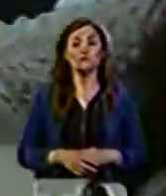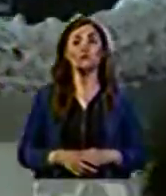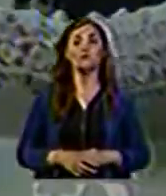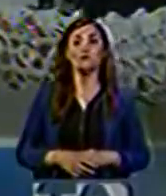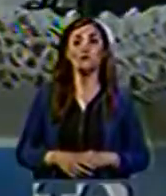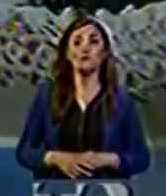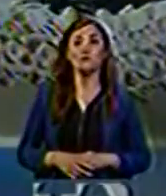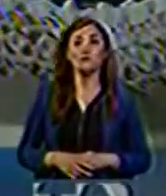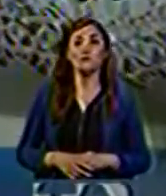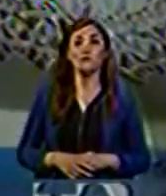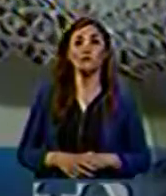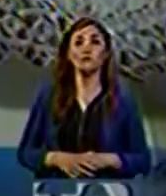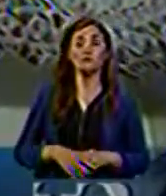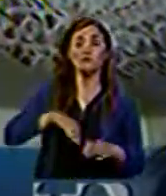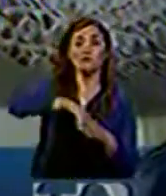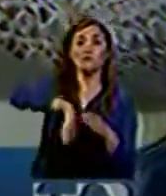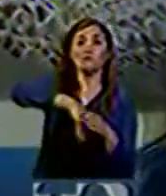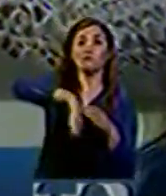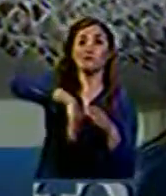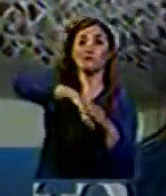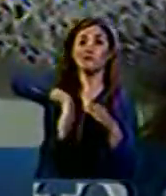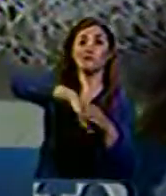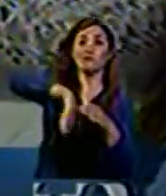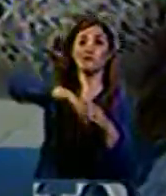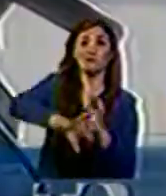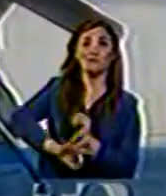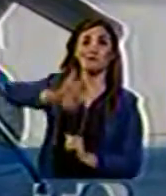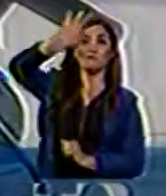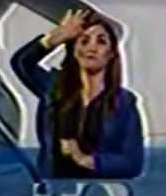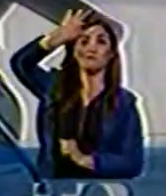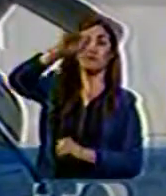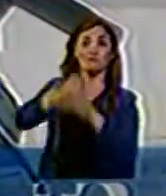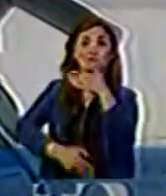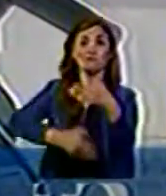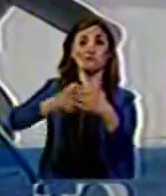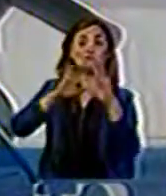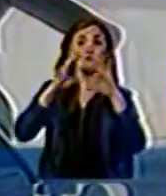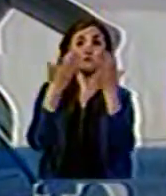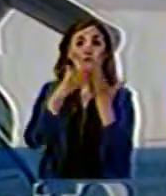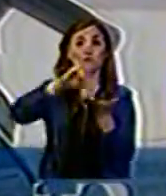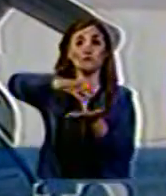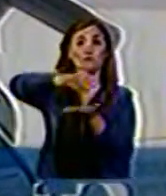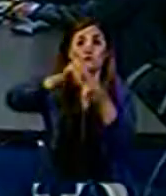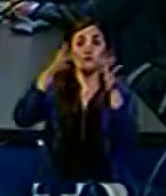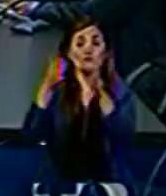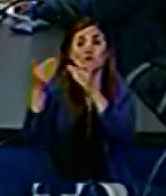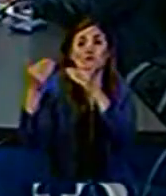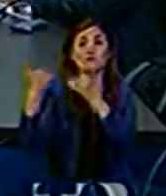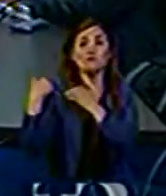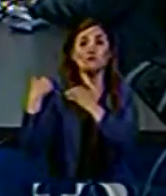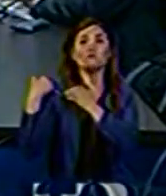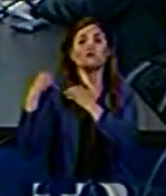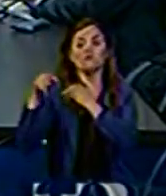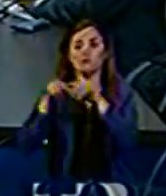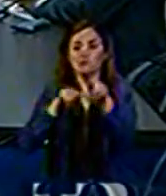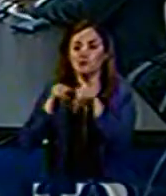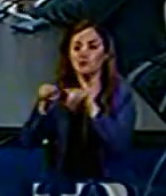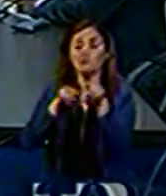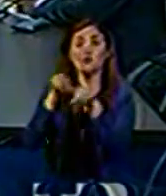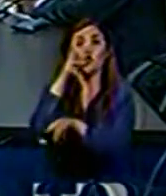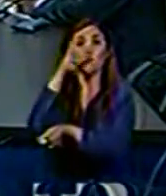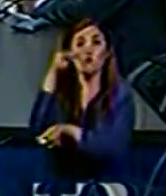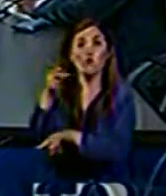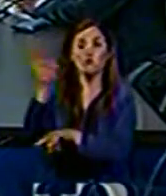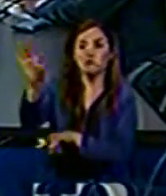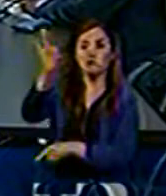Tal como una lotería, así se desarrolló el proceso de selección de la Comisión Ciudadana, que estará encargada de llevar a cabo el concurso público